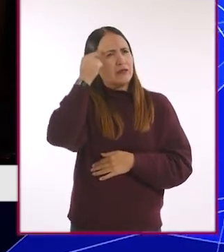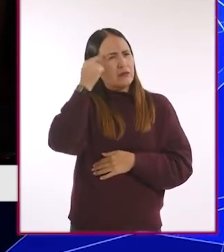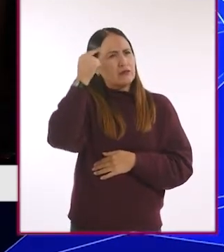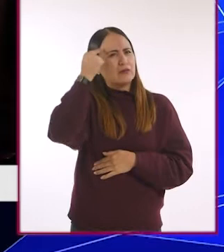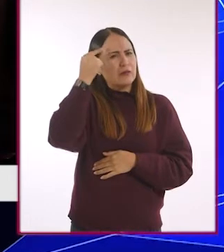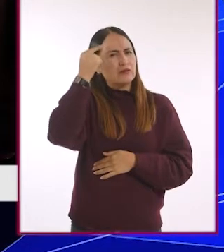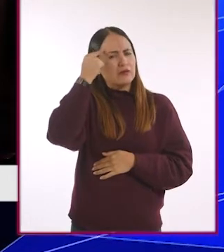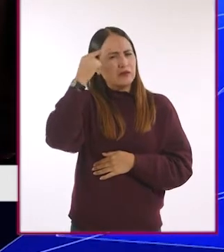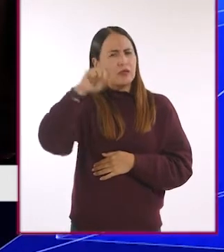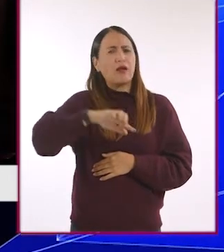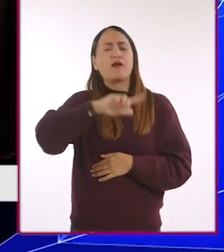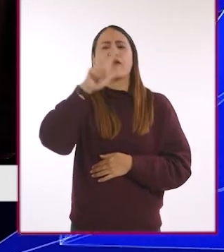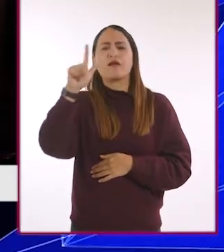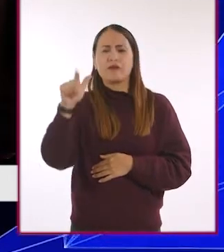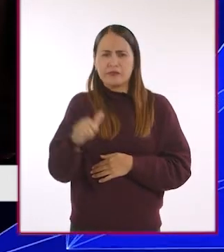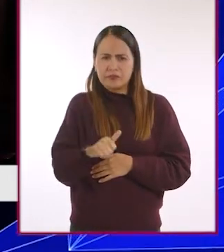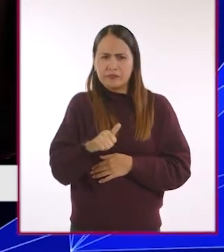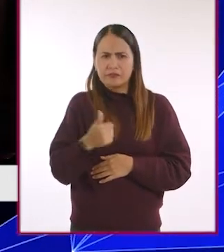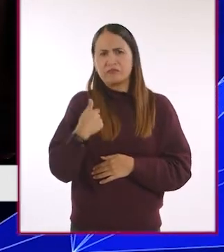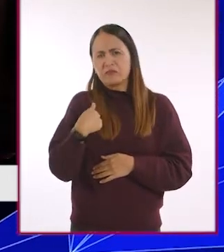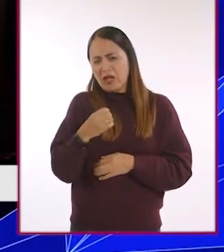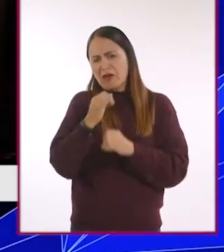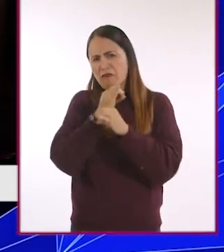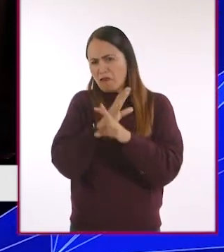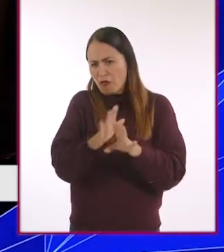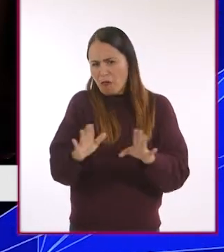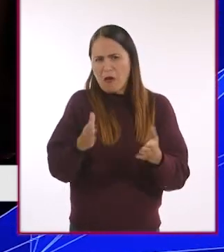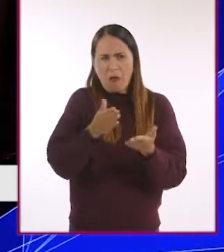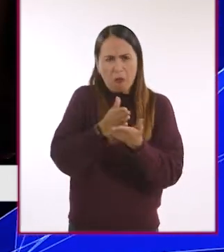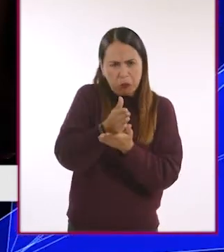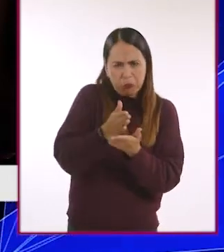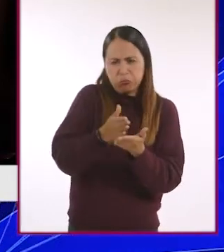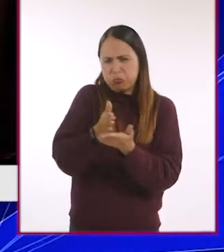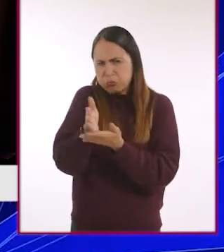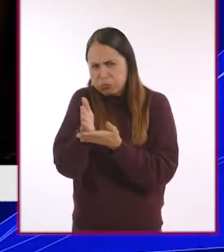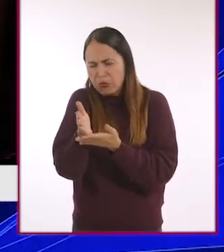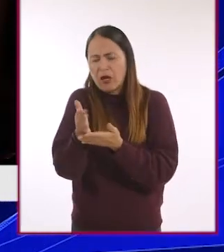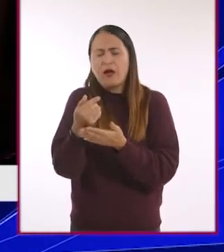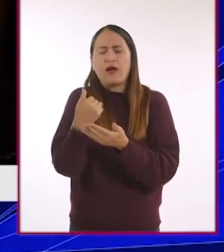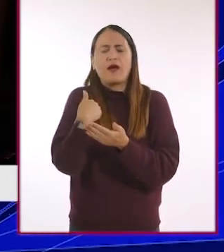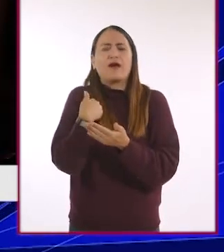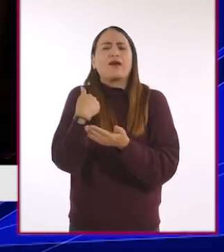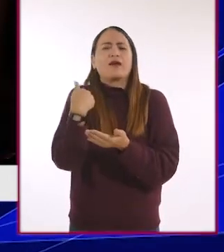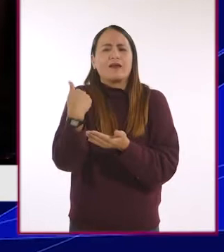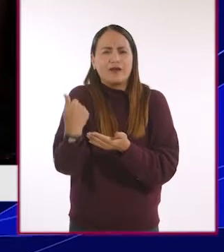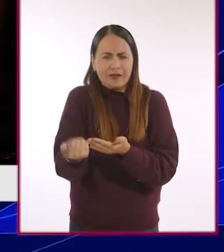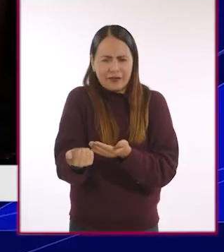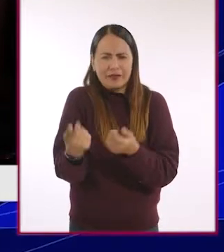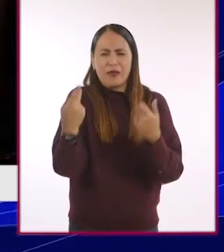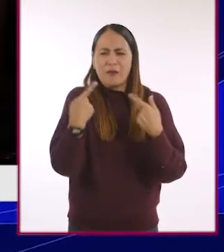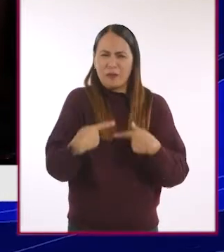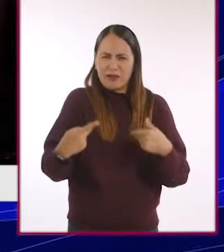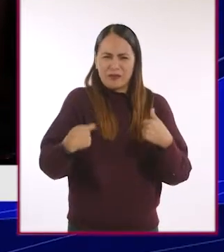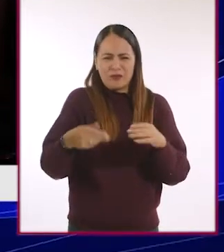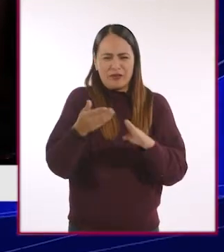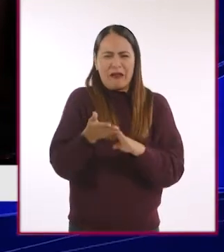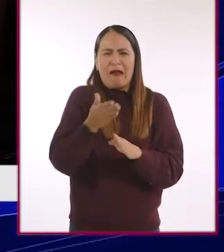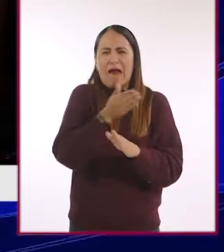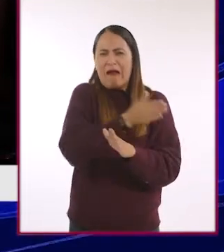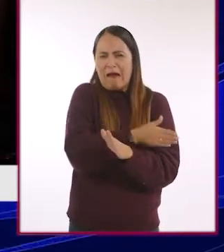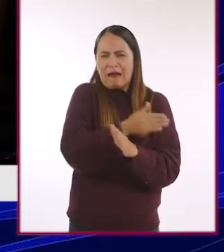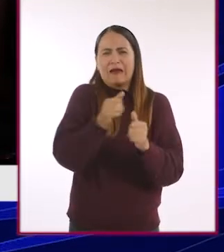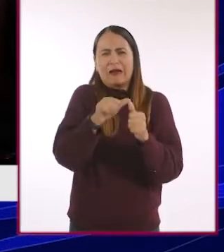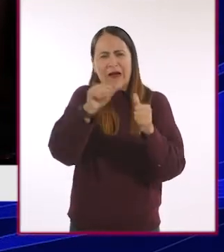¿no? Y cuando empecé a tener acceso a información, empecé a entender que había artistas que creaban